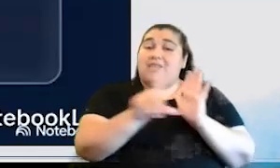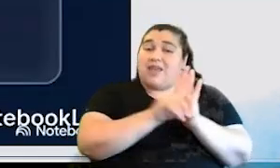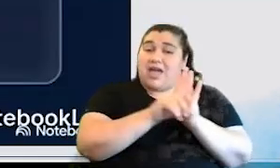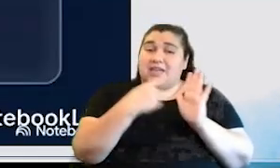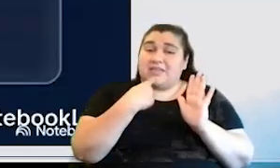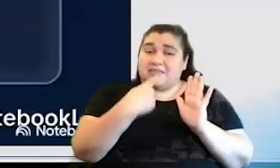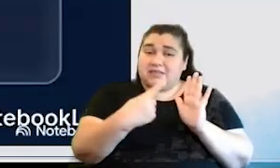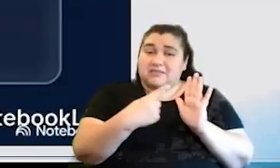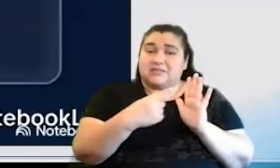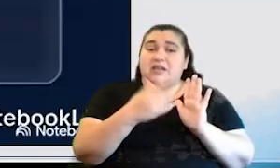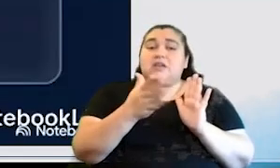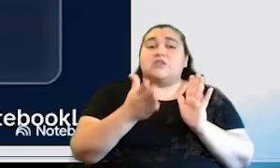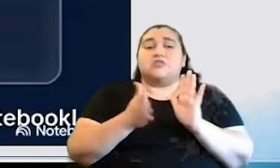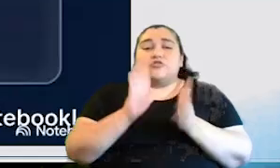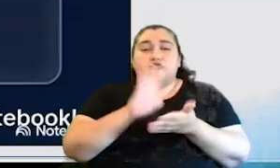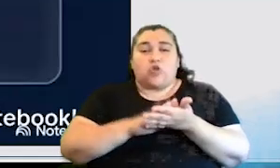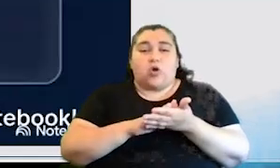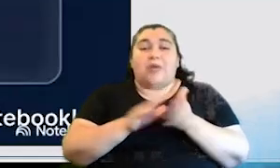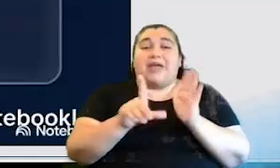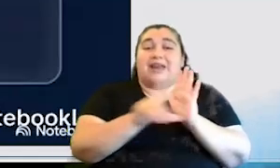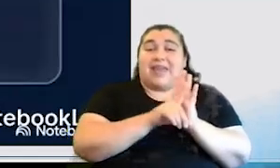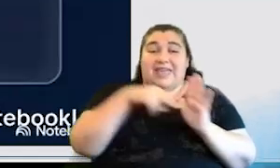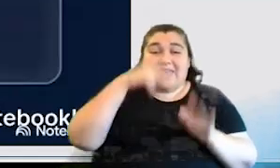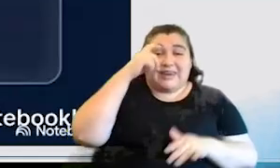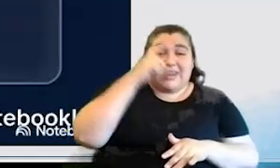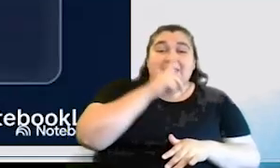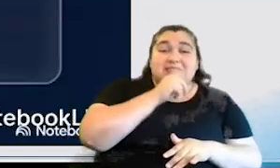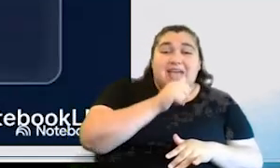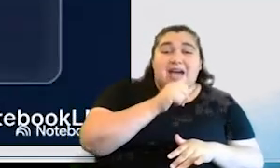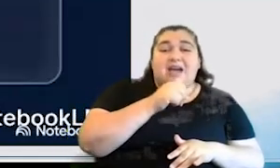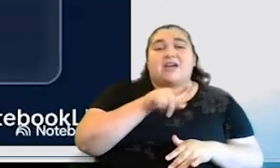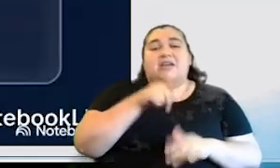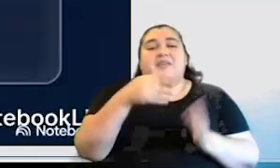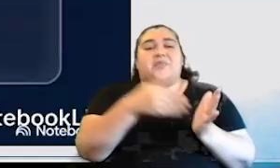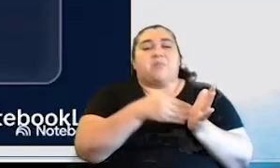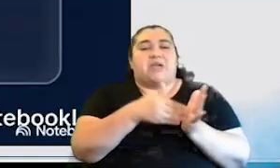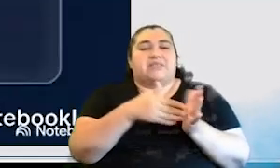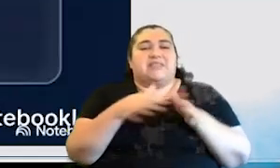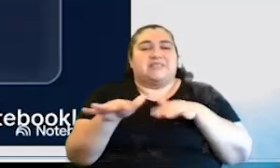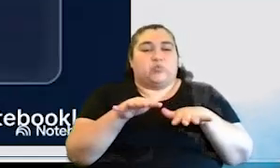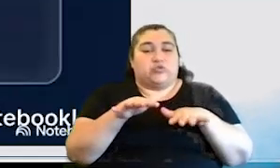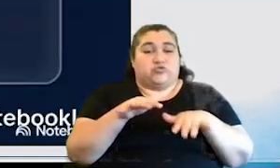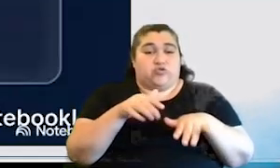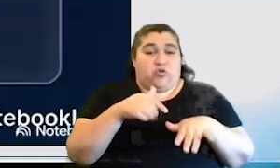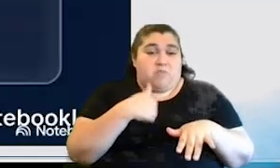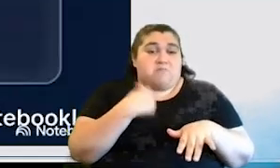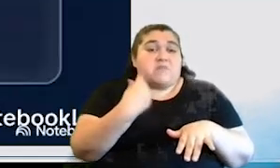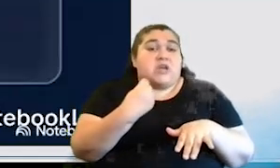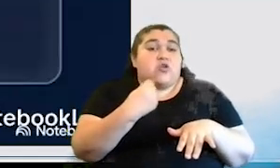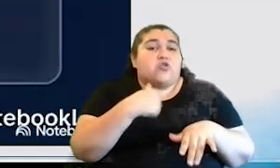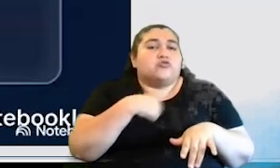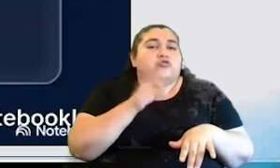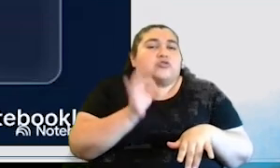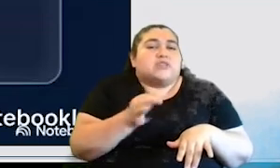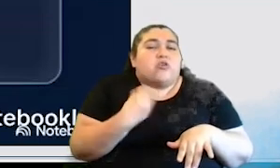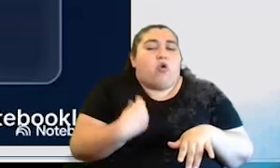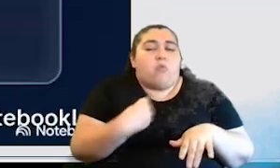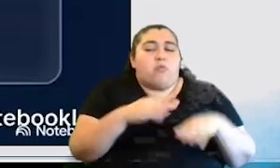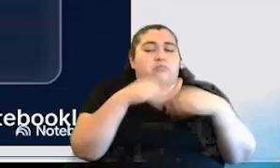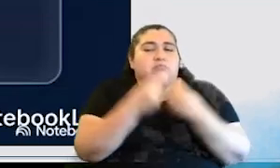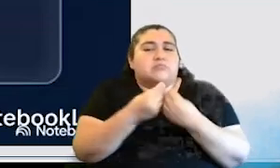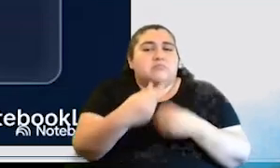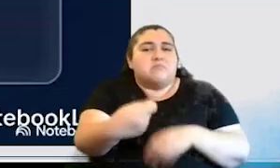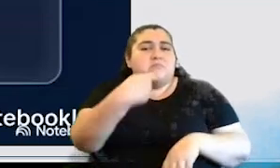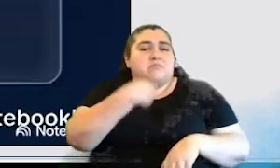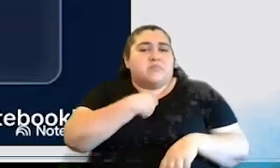es la ganancia neta y la ganancia neta sujeta a impuestos. Y esto no lo voy a saber hasta el final del año, hasta que se revise la liquidación final. Porque